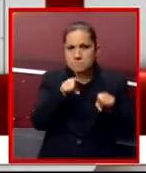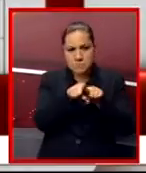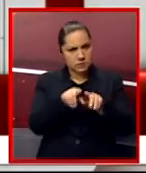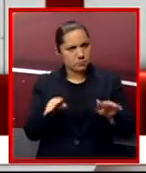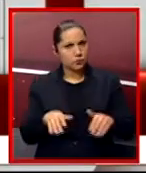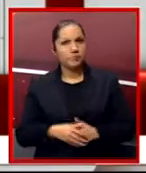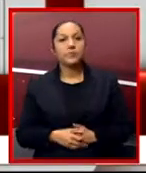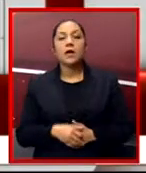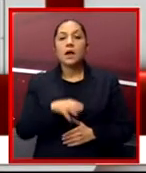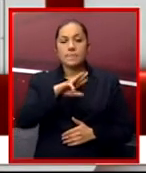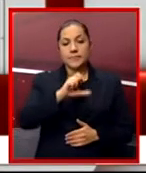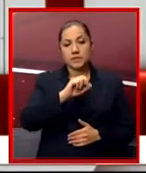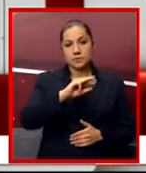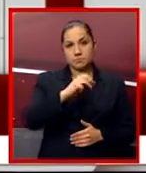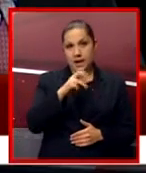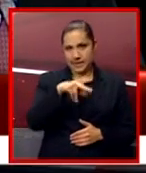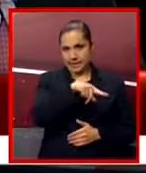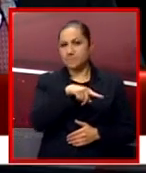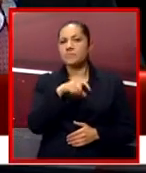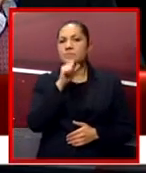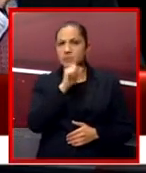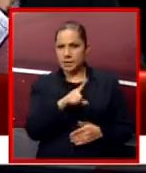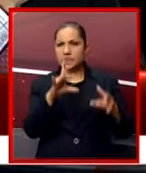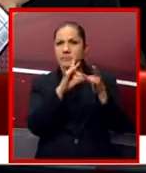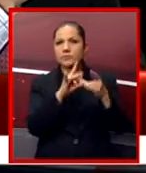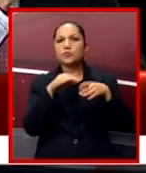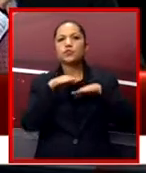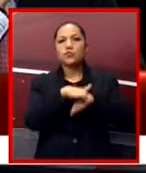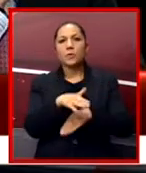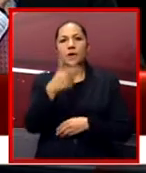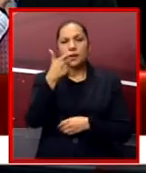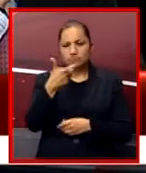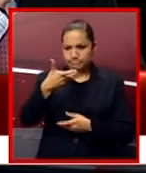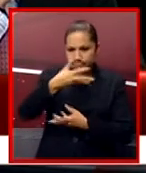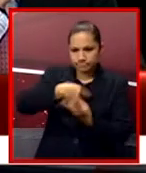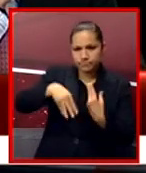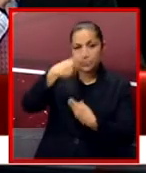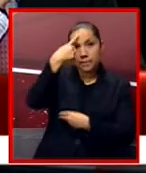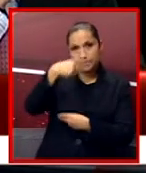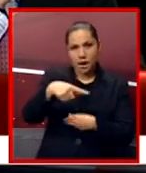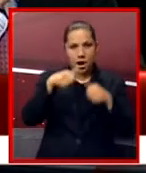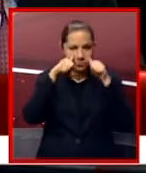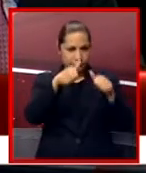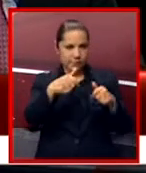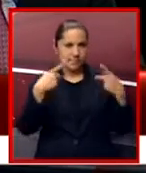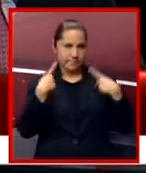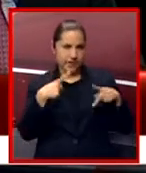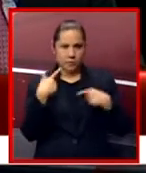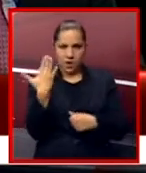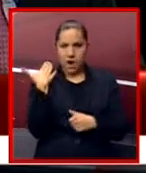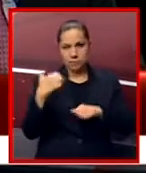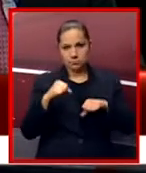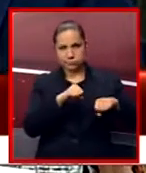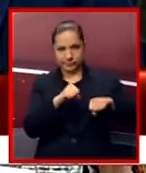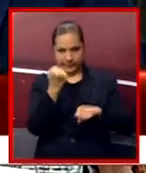De igual manera, Miguel Meshmacher Linartas se refirió a los recursos para atender a los damnificados por los sismos de septiembre pasado.